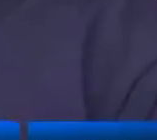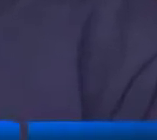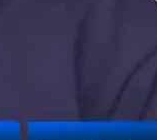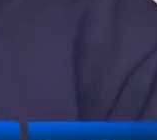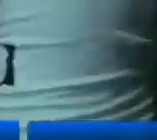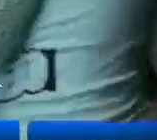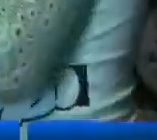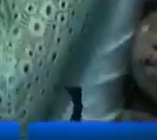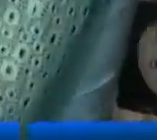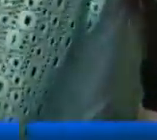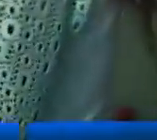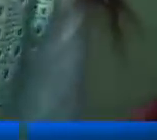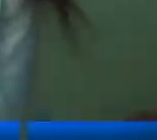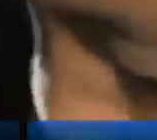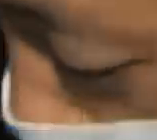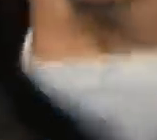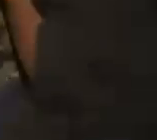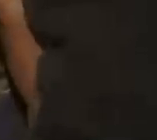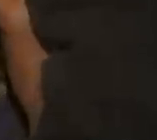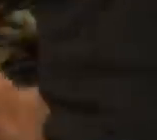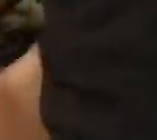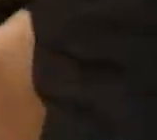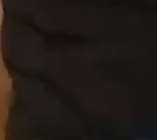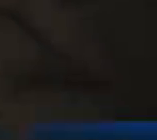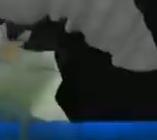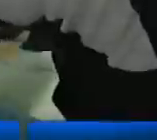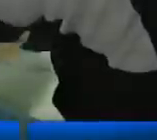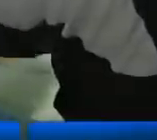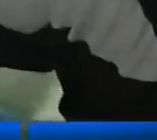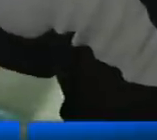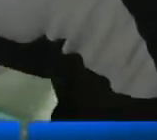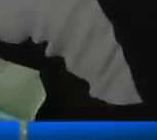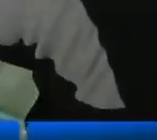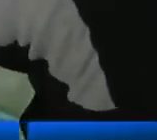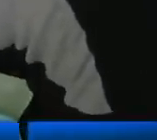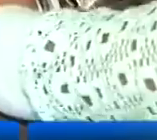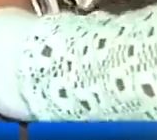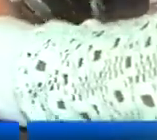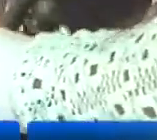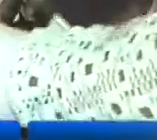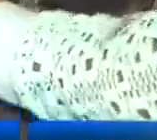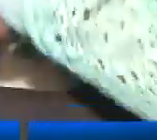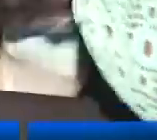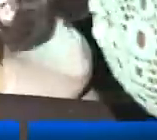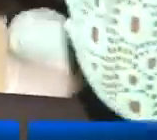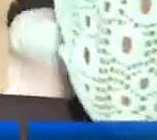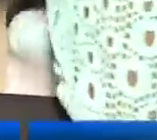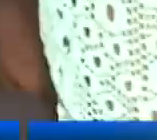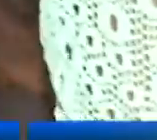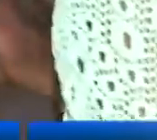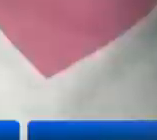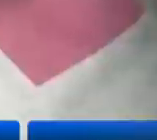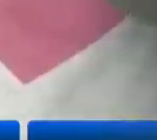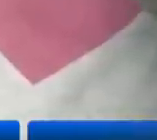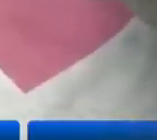Me siguen a todos lados. Hay 7 menores de edad que viven con Miriam que deberían ir a la escuela. Sin embargo, por la falta de recursos